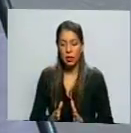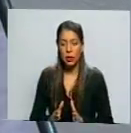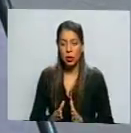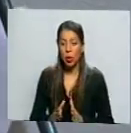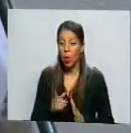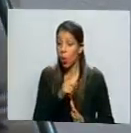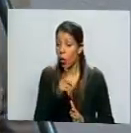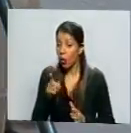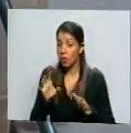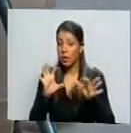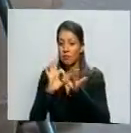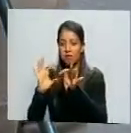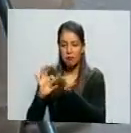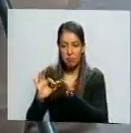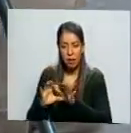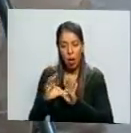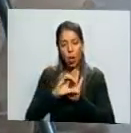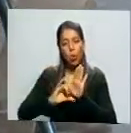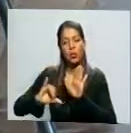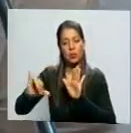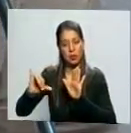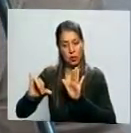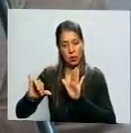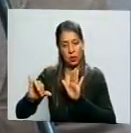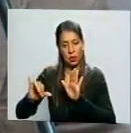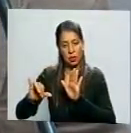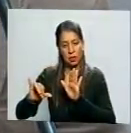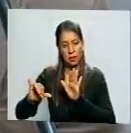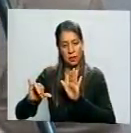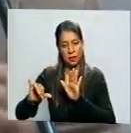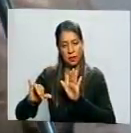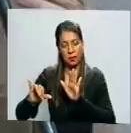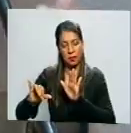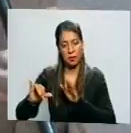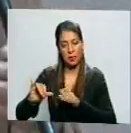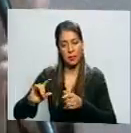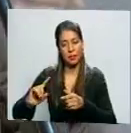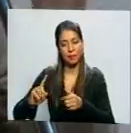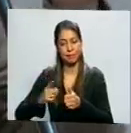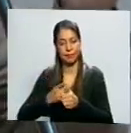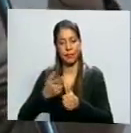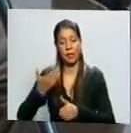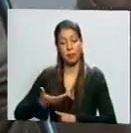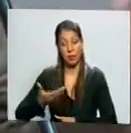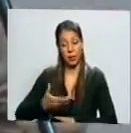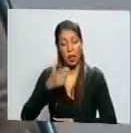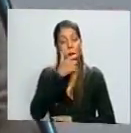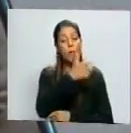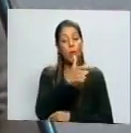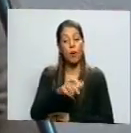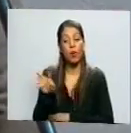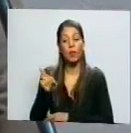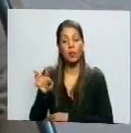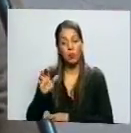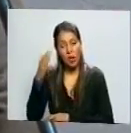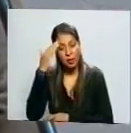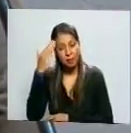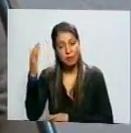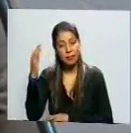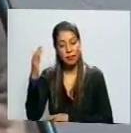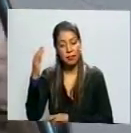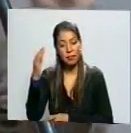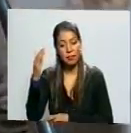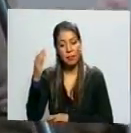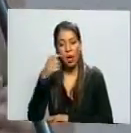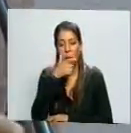colegas constituyentes, constituyentistas, y fundamentalmente al pueblo venezolano que